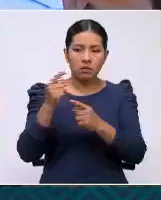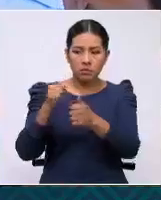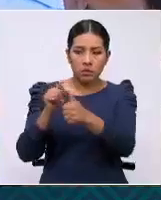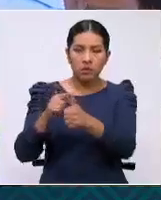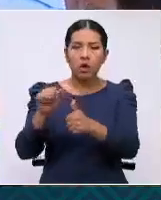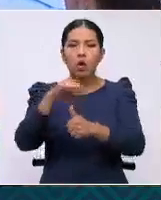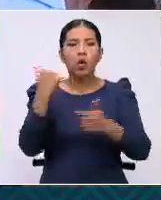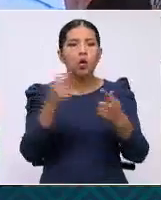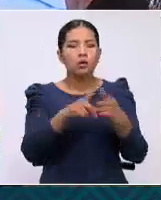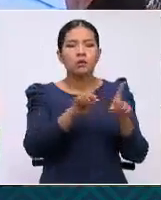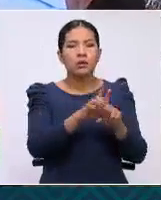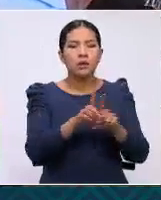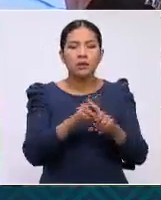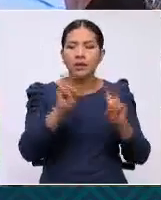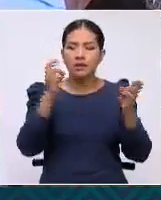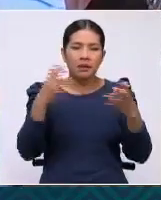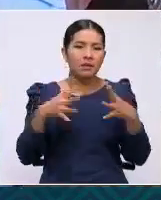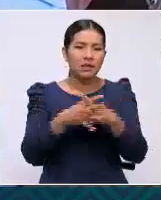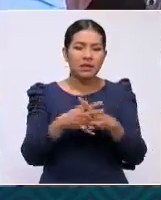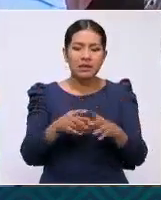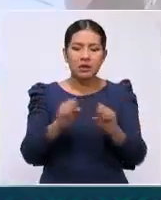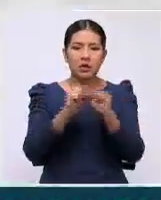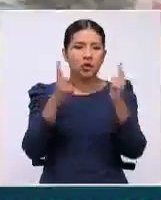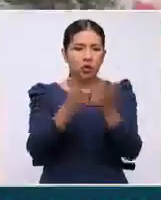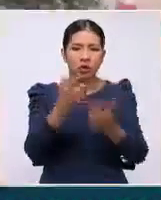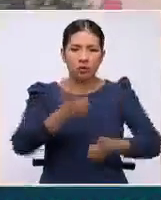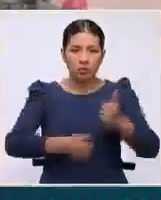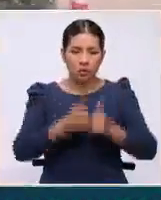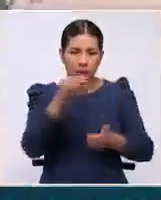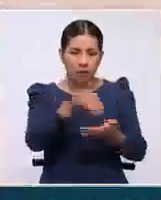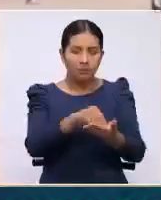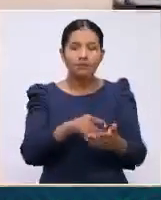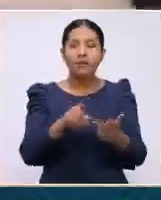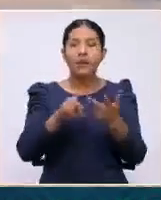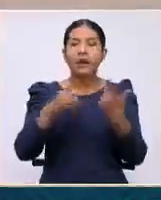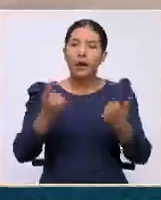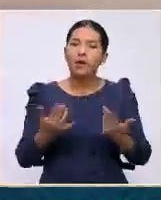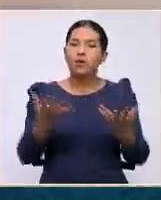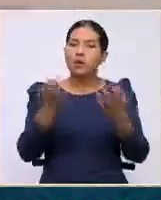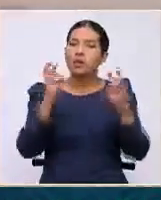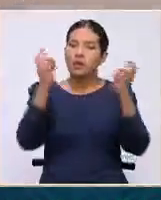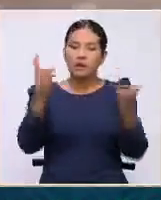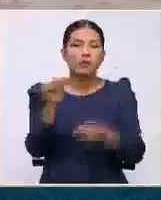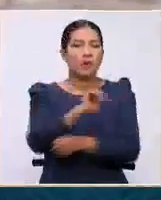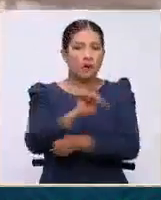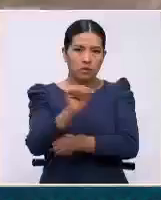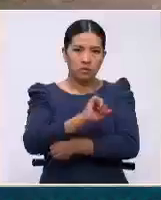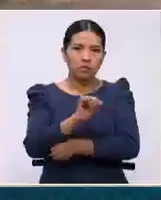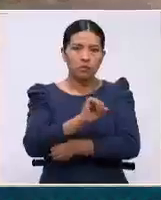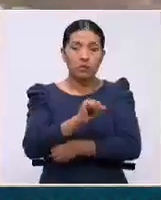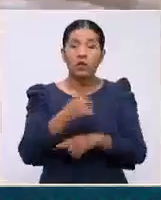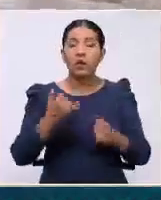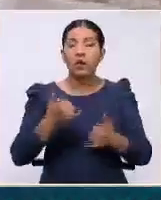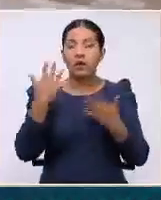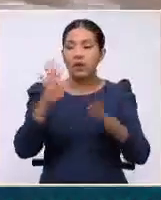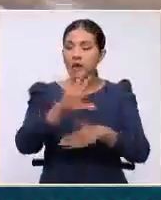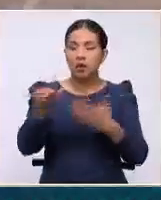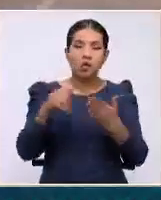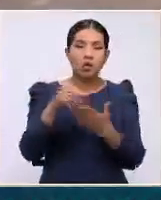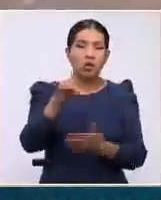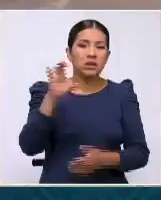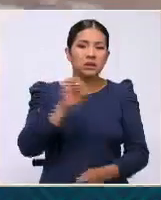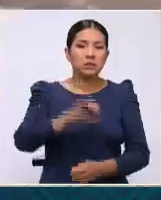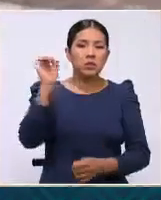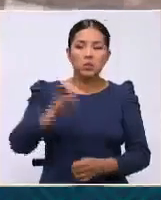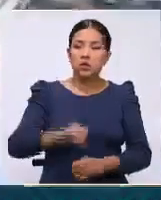permita el combate contra el crimen transnacional vinculado al robo de vehículos. Aguilera recordó que se hizo relevo del 100% del personal de DIPROVE Santa Cruz,